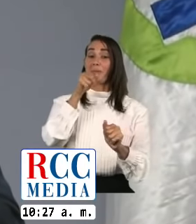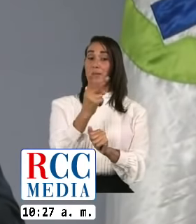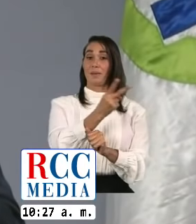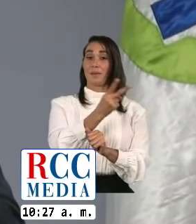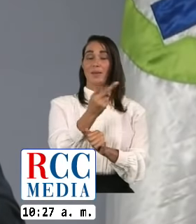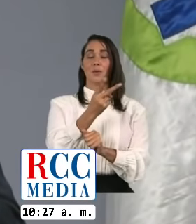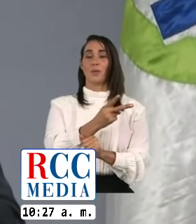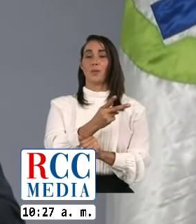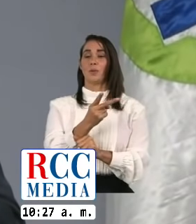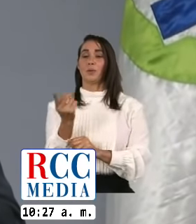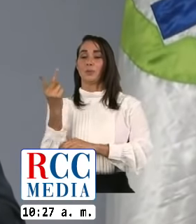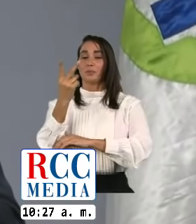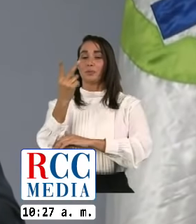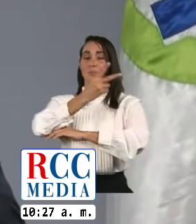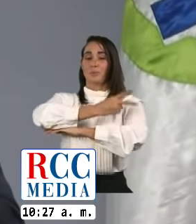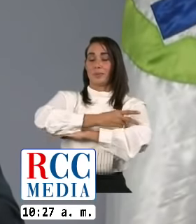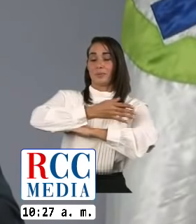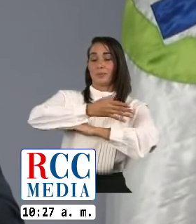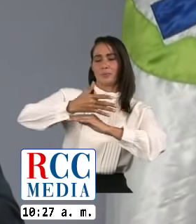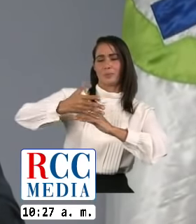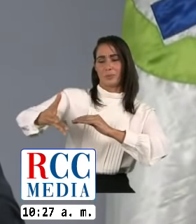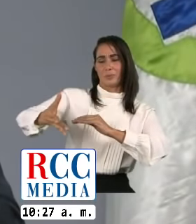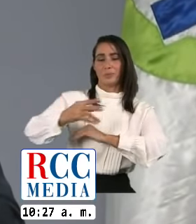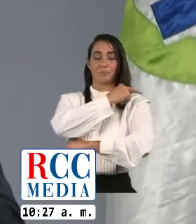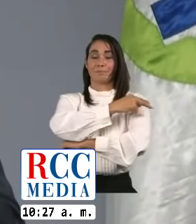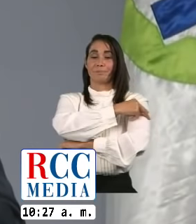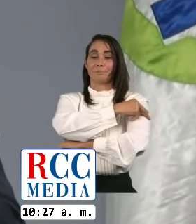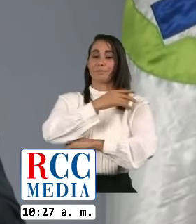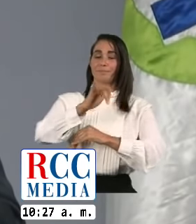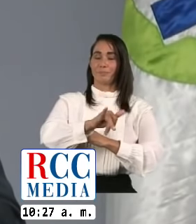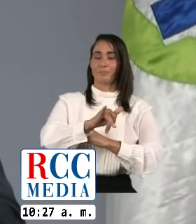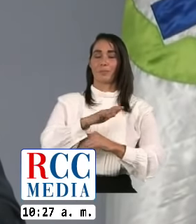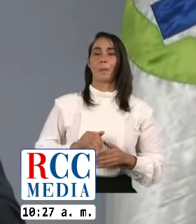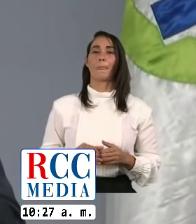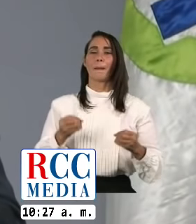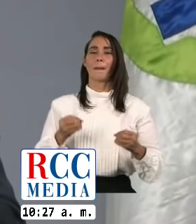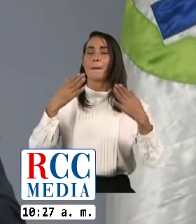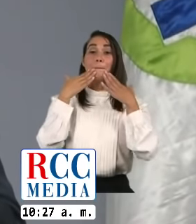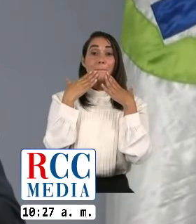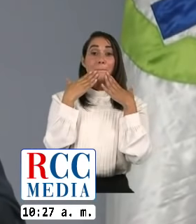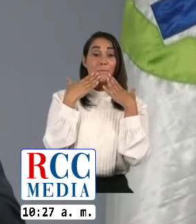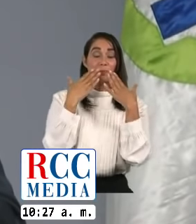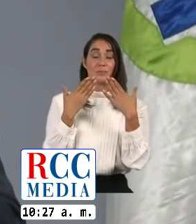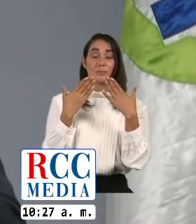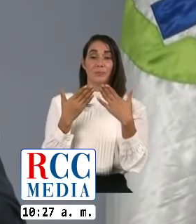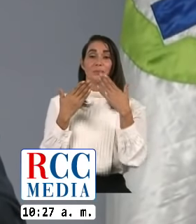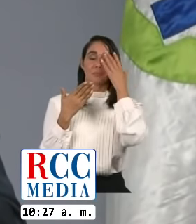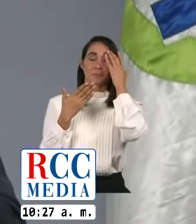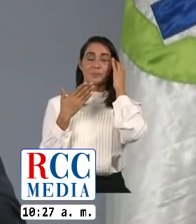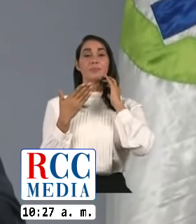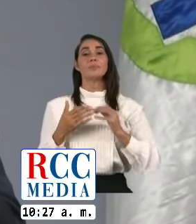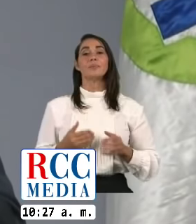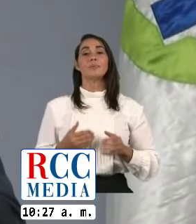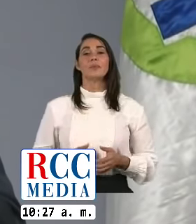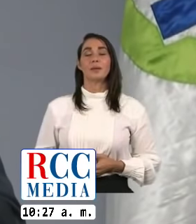COVID-19 durante este largo tiempo de estadía hospitalaria. Muchísimas gracias